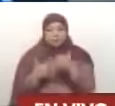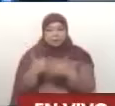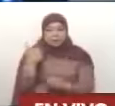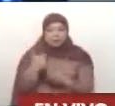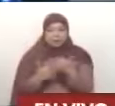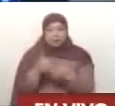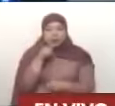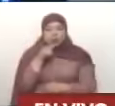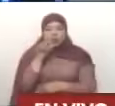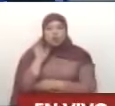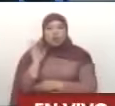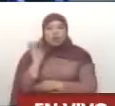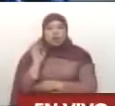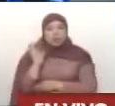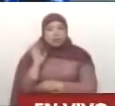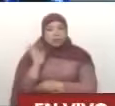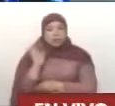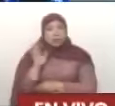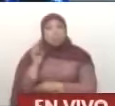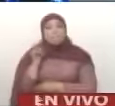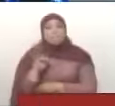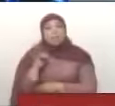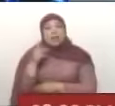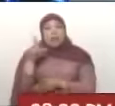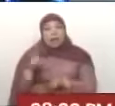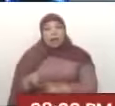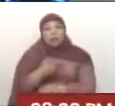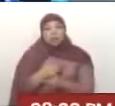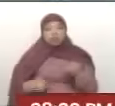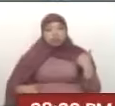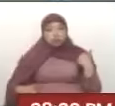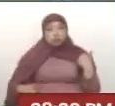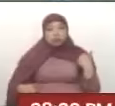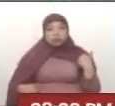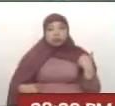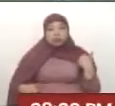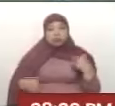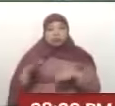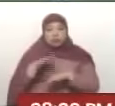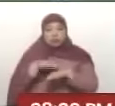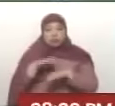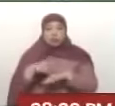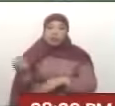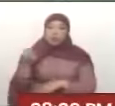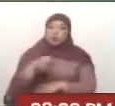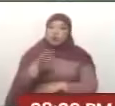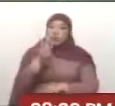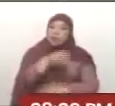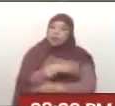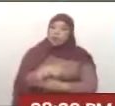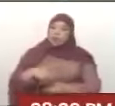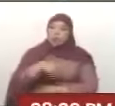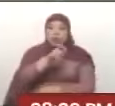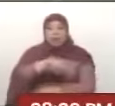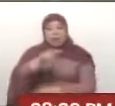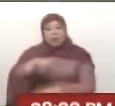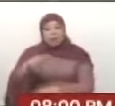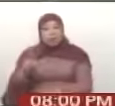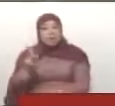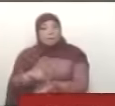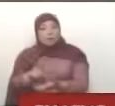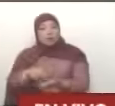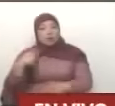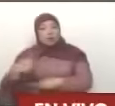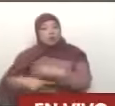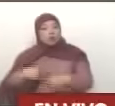presidencial. En las asambleas ratifican su apoyo al mandatario nacional. ¿Ah? Me dicen por allí que más de 4 millones de personas han participado en